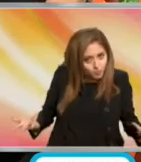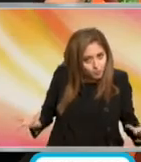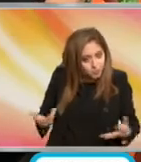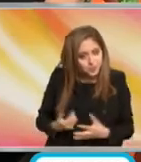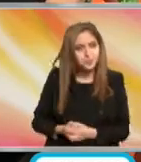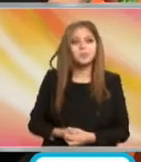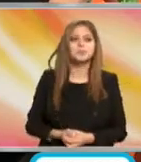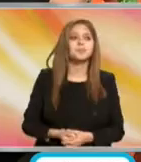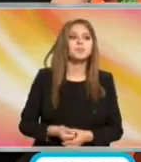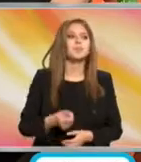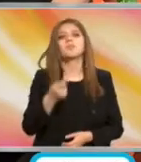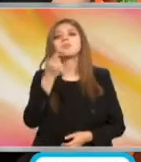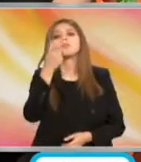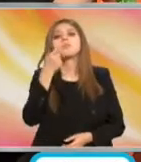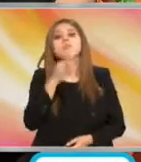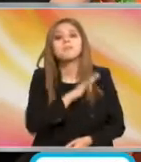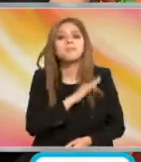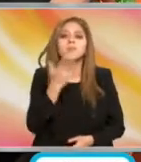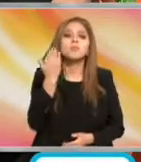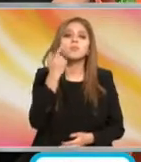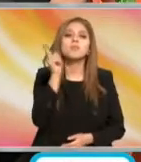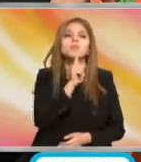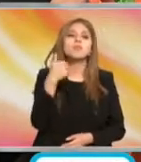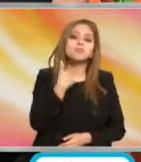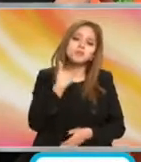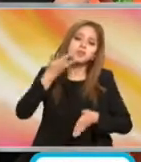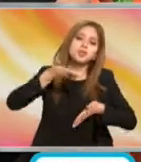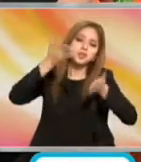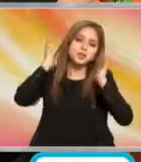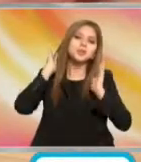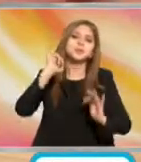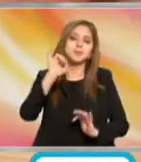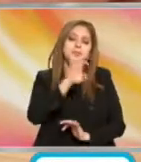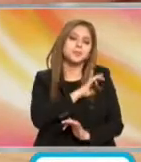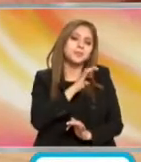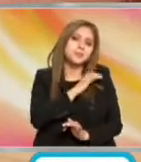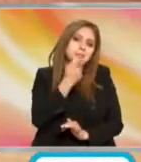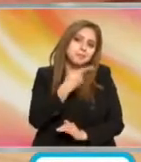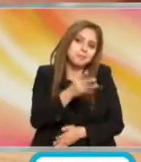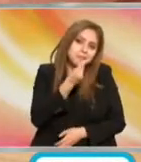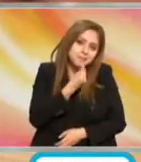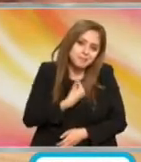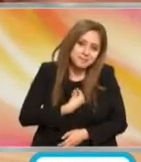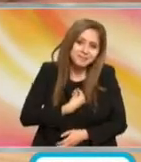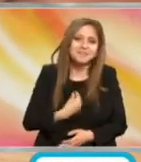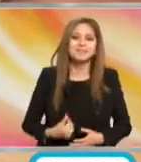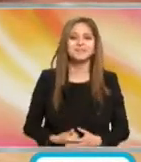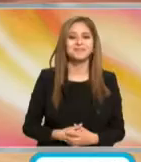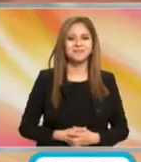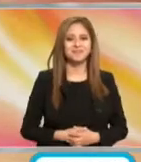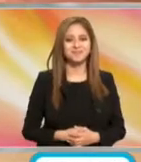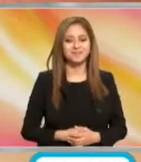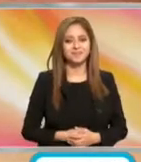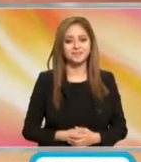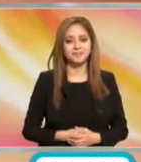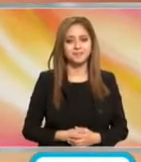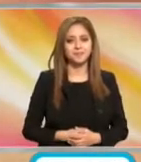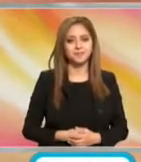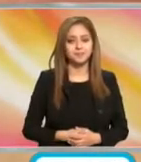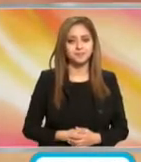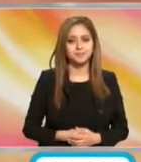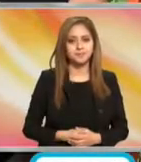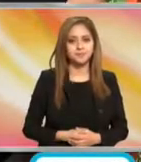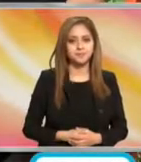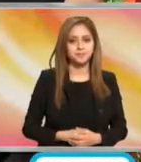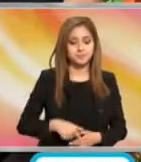es Dios poca mío. fe, no hay No, fe. Una que te quiere tanto, chef. Pero bueno, está bien, está bien. Ok, chicos. Muy bien. Ahora, del otro lado tenemos,